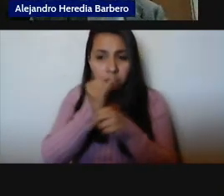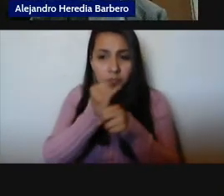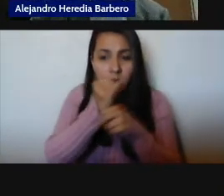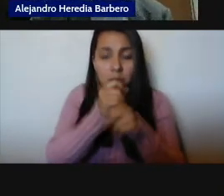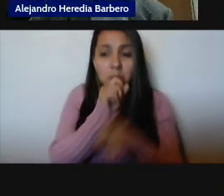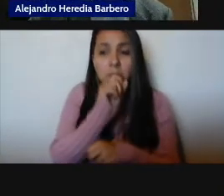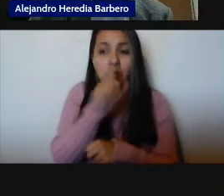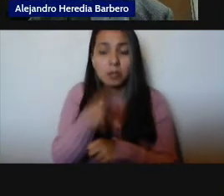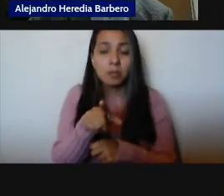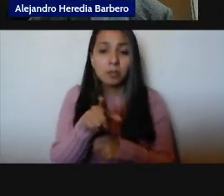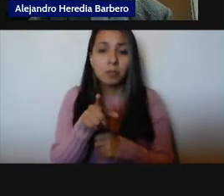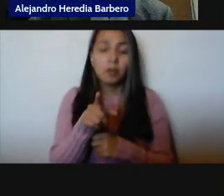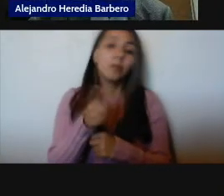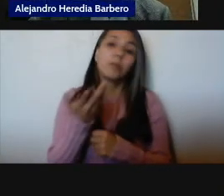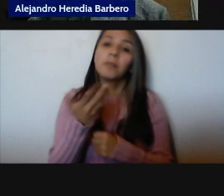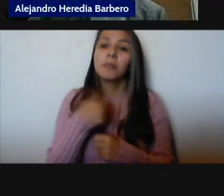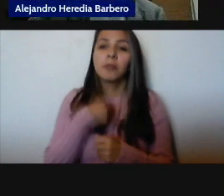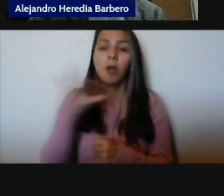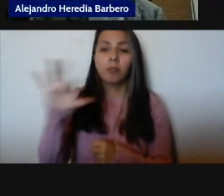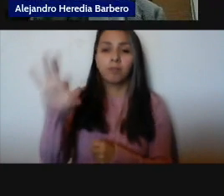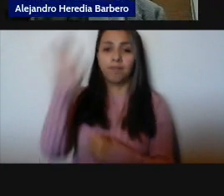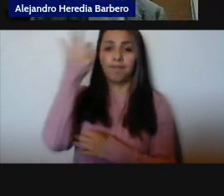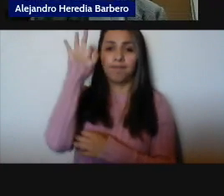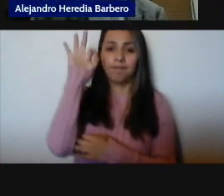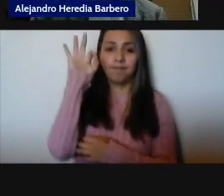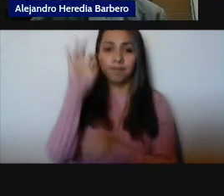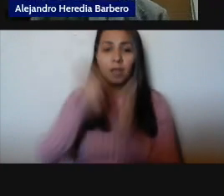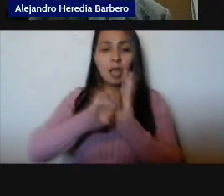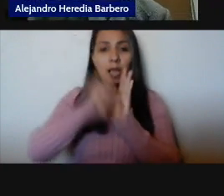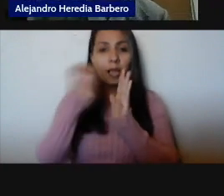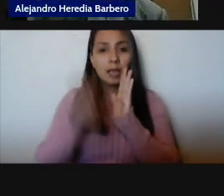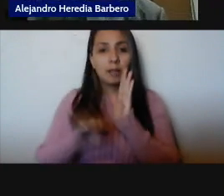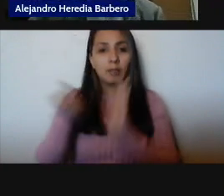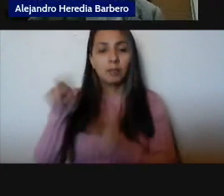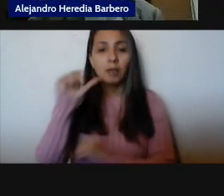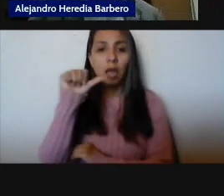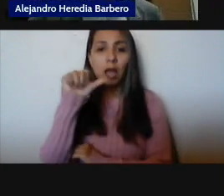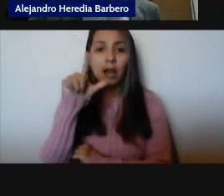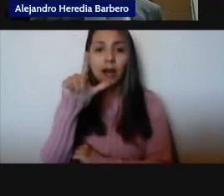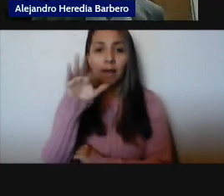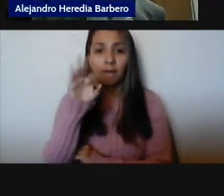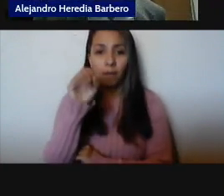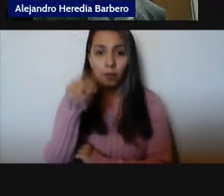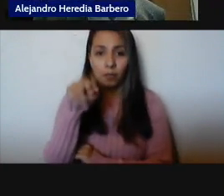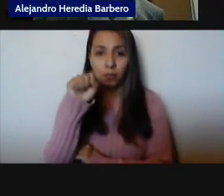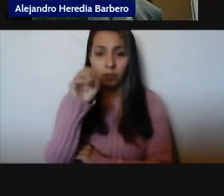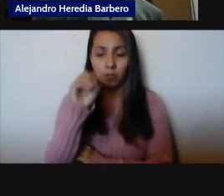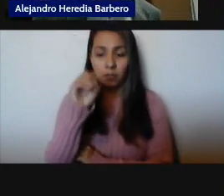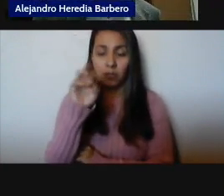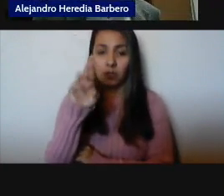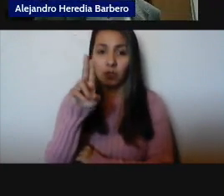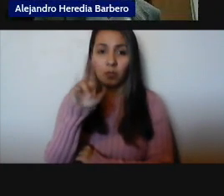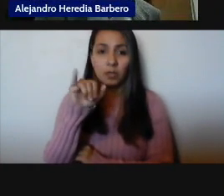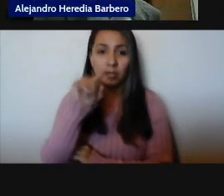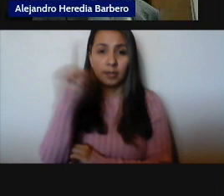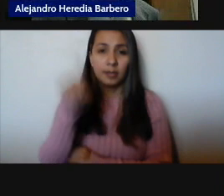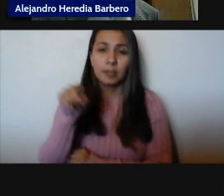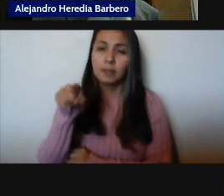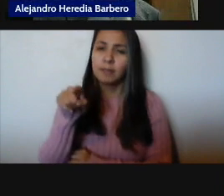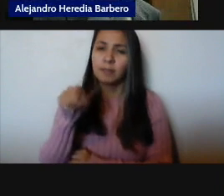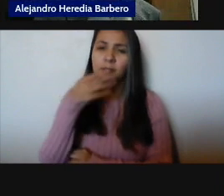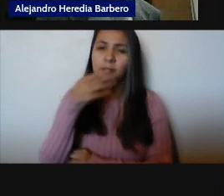retomaron a su vez también? Pues uno de los ejemplos que a mí me gusta mucho citar es el de Alfonso Luis Herrera. Es un científico